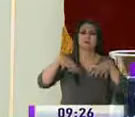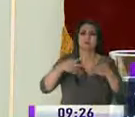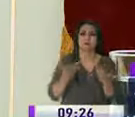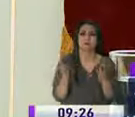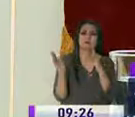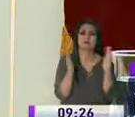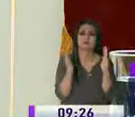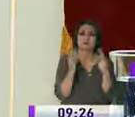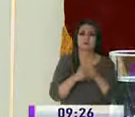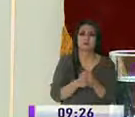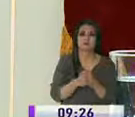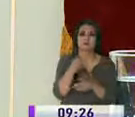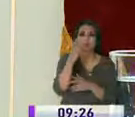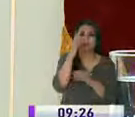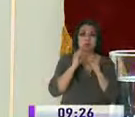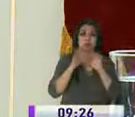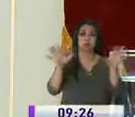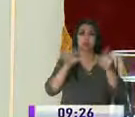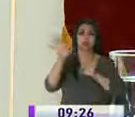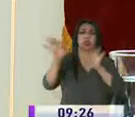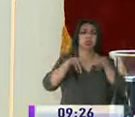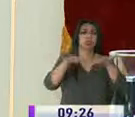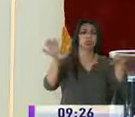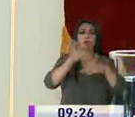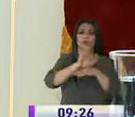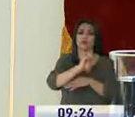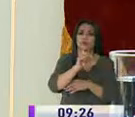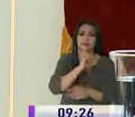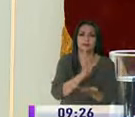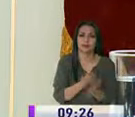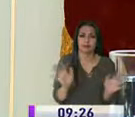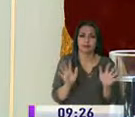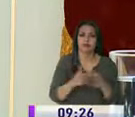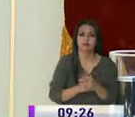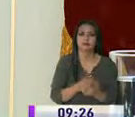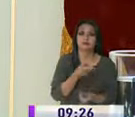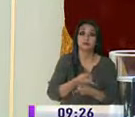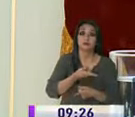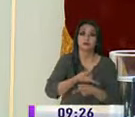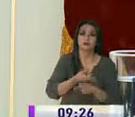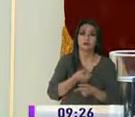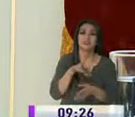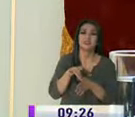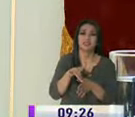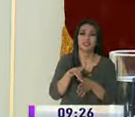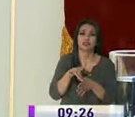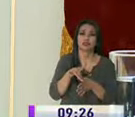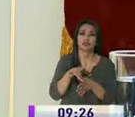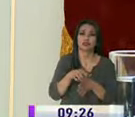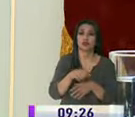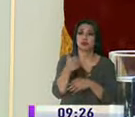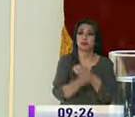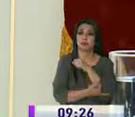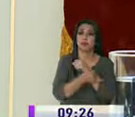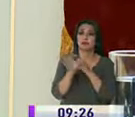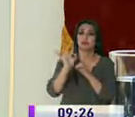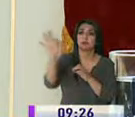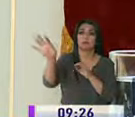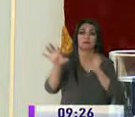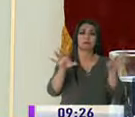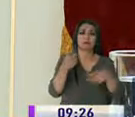un evento, hay una pandemia que están haciendo en el Ecuador, eso no es así. Y por lo tanto no hay riesgo de diseminación a otros países, ni afectación